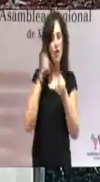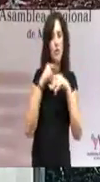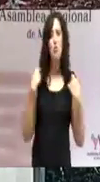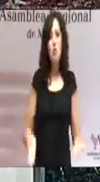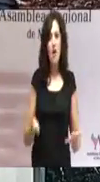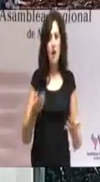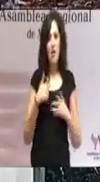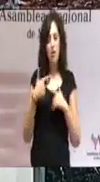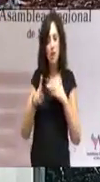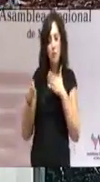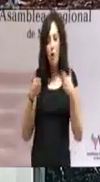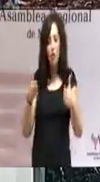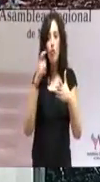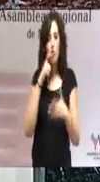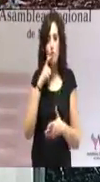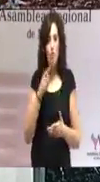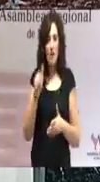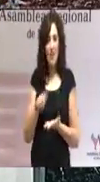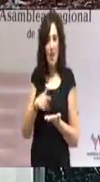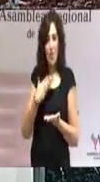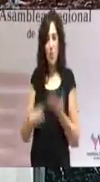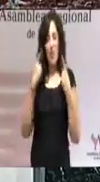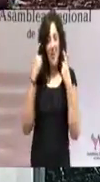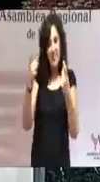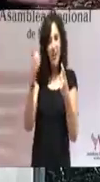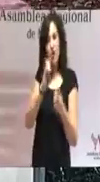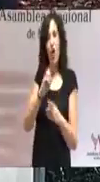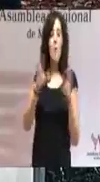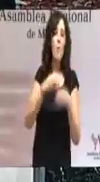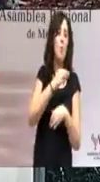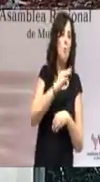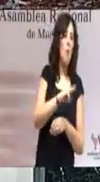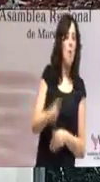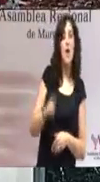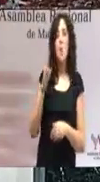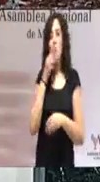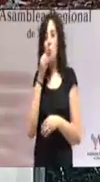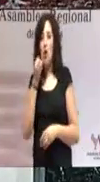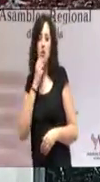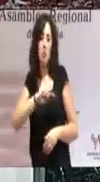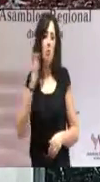la política que esta región necesita, no la que el Partido Popular, ni el Partido Socialista, ni ningún otro partido